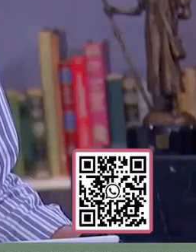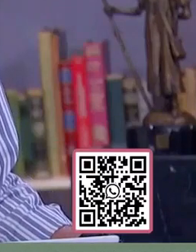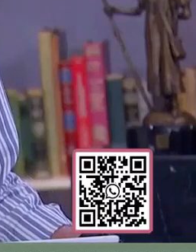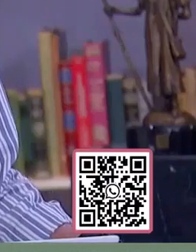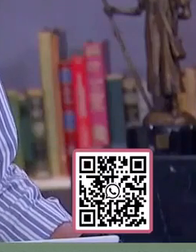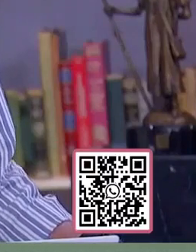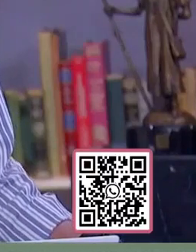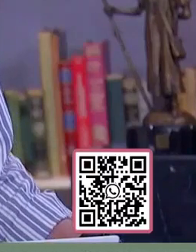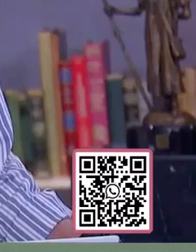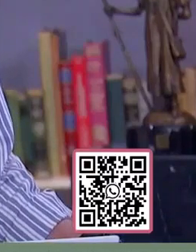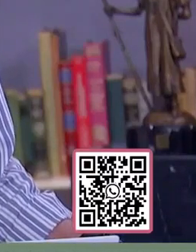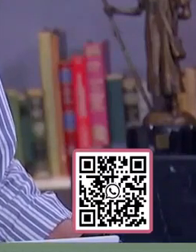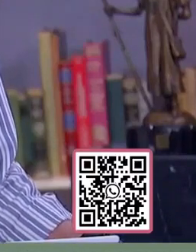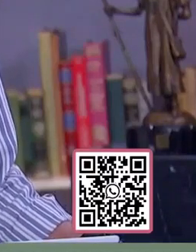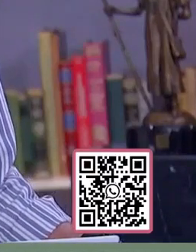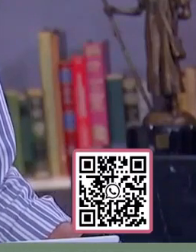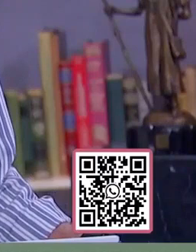que no habrá impunidad.